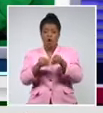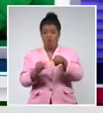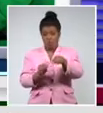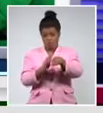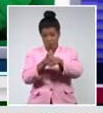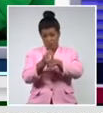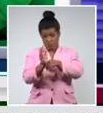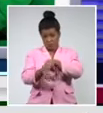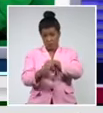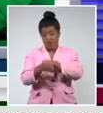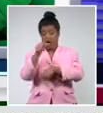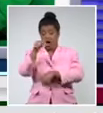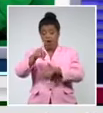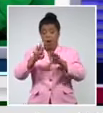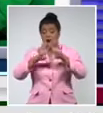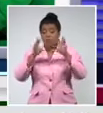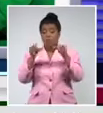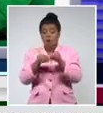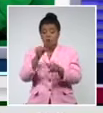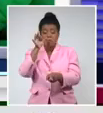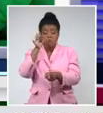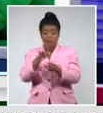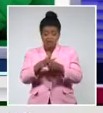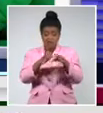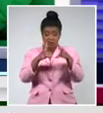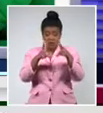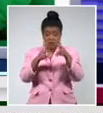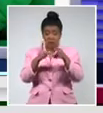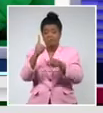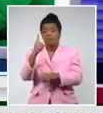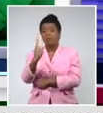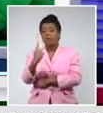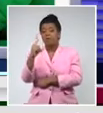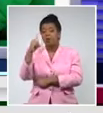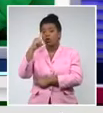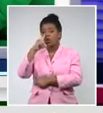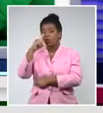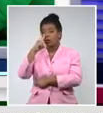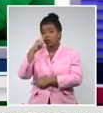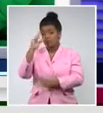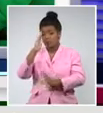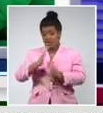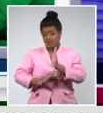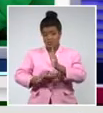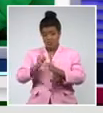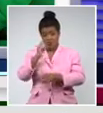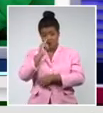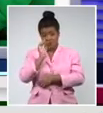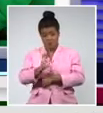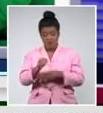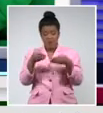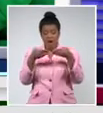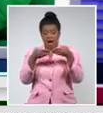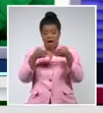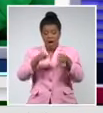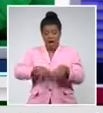acumulado desde el 1 de noviembre, que fue la apertura de nuestro